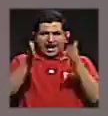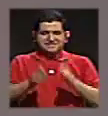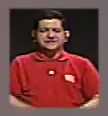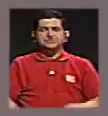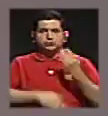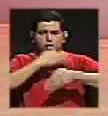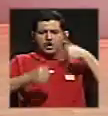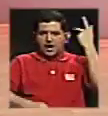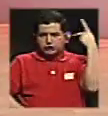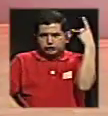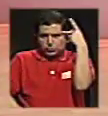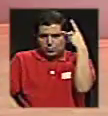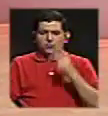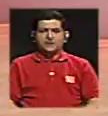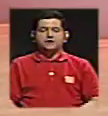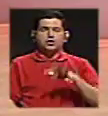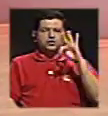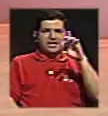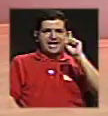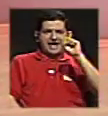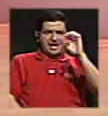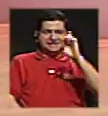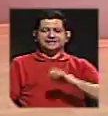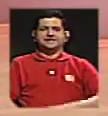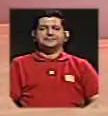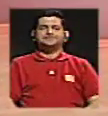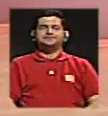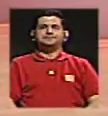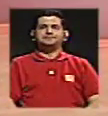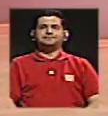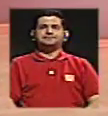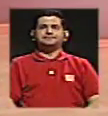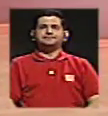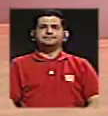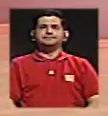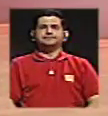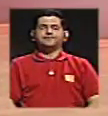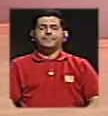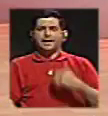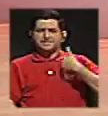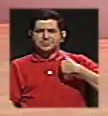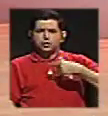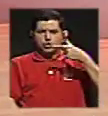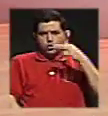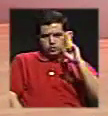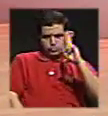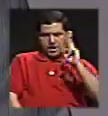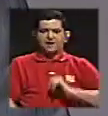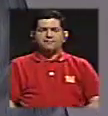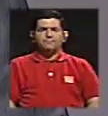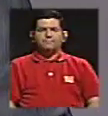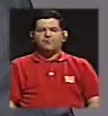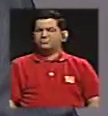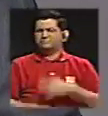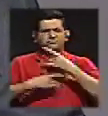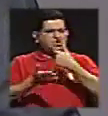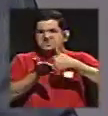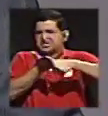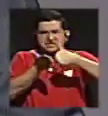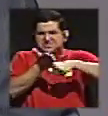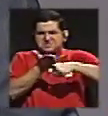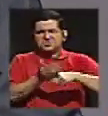de la gestión política del tribunal supremo eh de elecciones Don Gustavo el abstencionismo